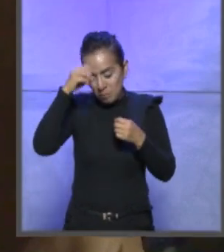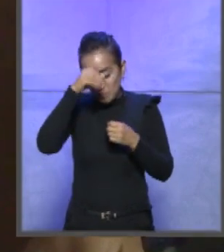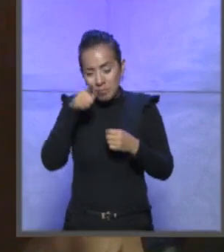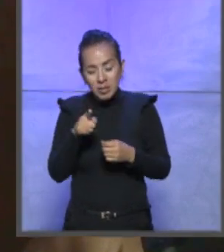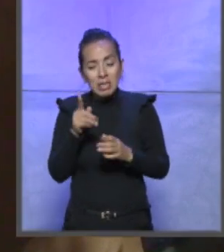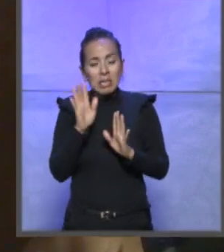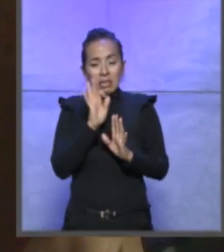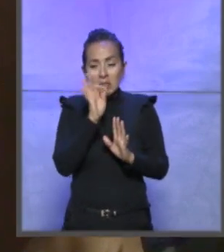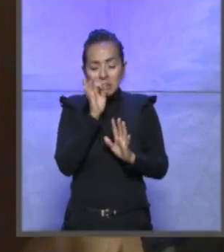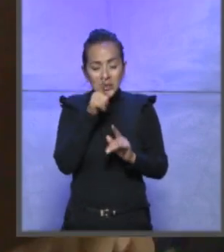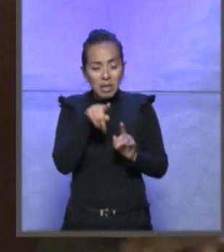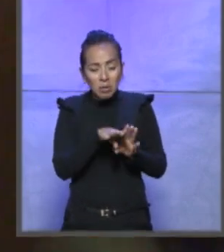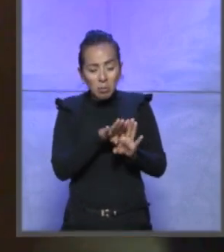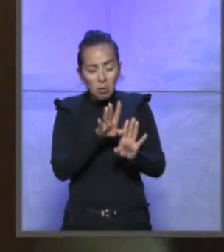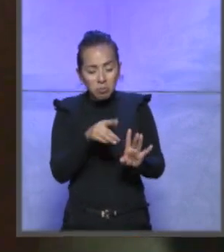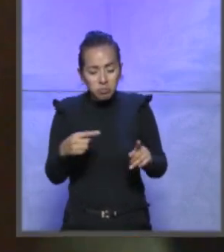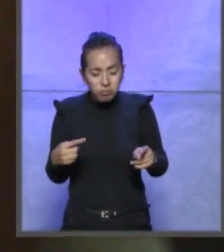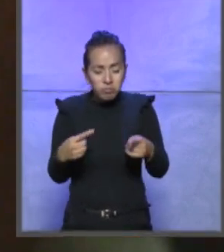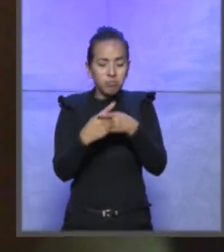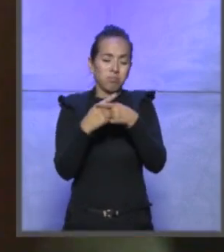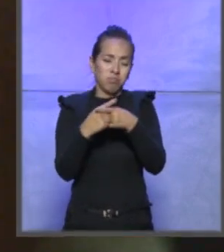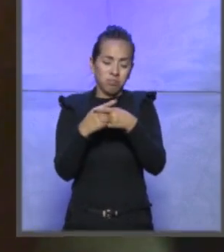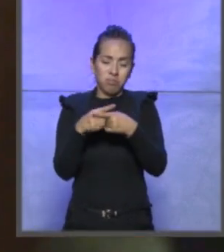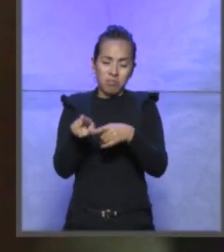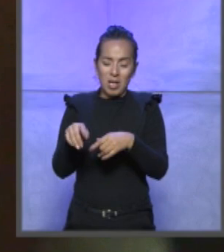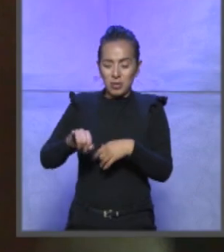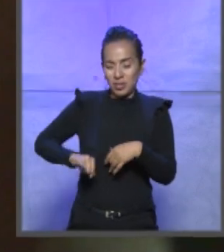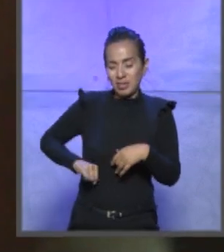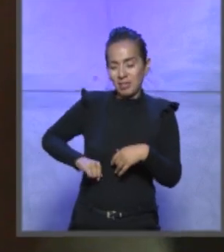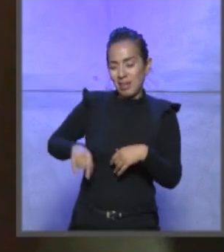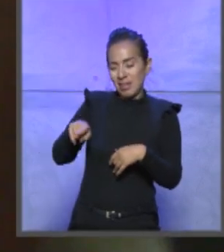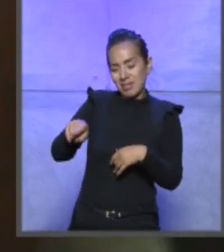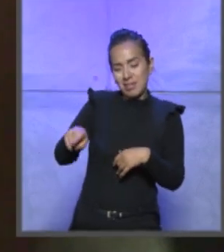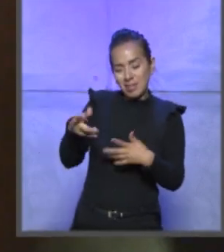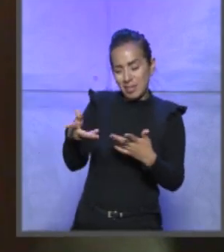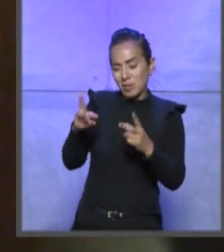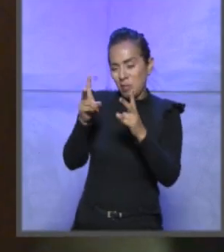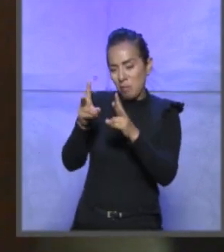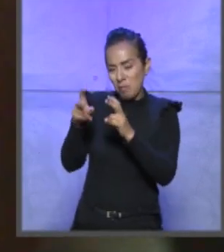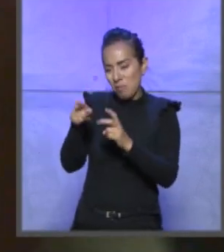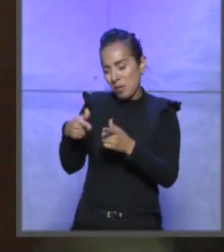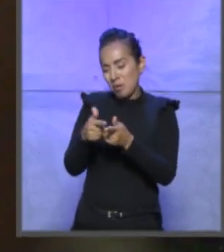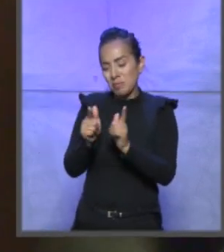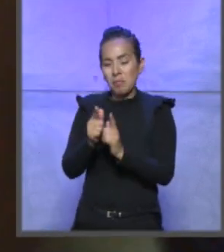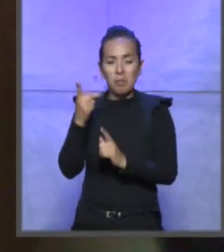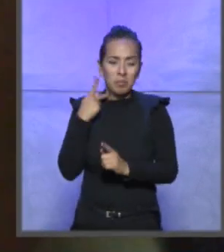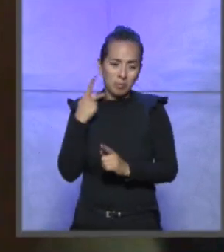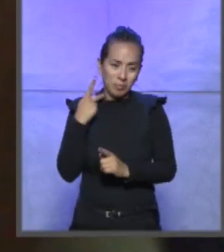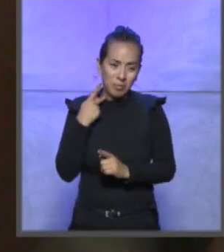en algunos momentos invade o afecta los intereses personales que puedan tener